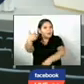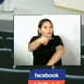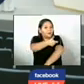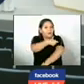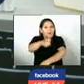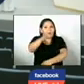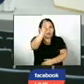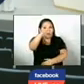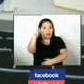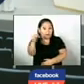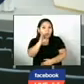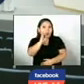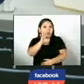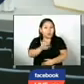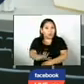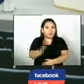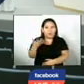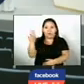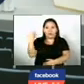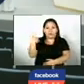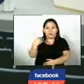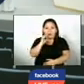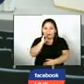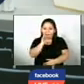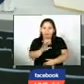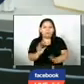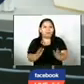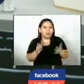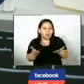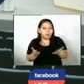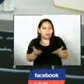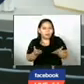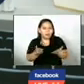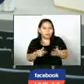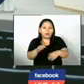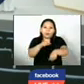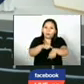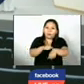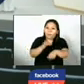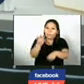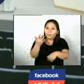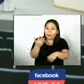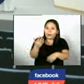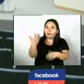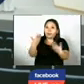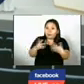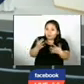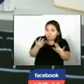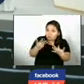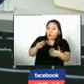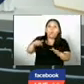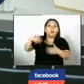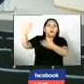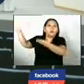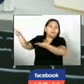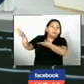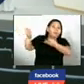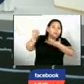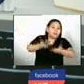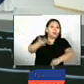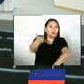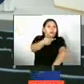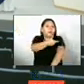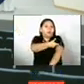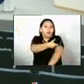quiero comentarles que el mencionaba que en alguno en algunas horas ingresará al país un nuevo lote de unas